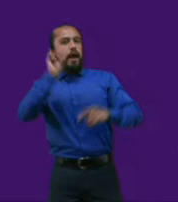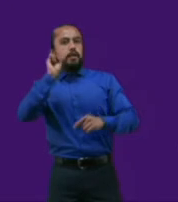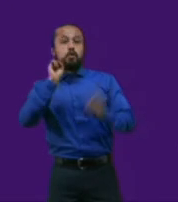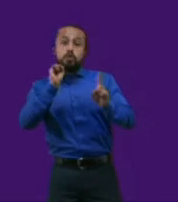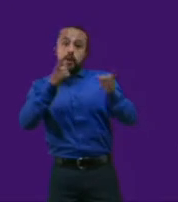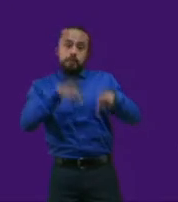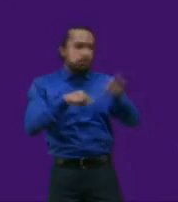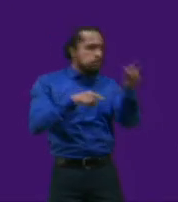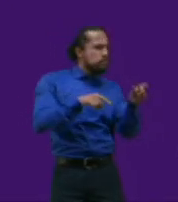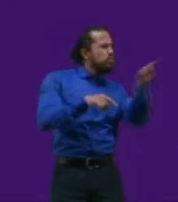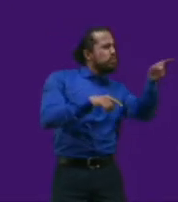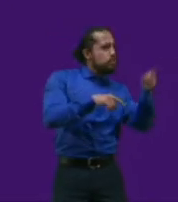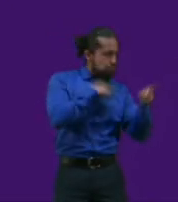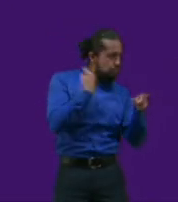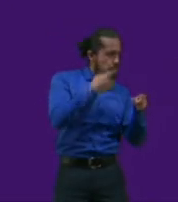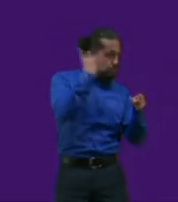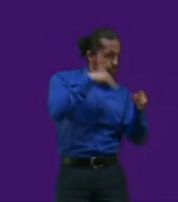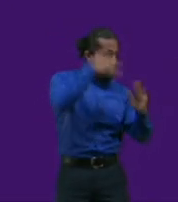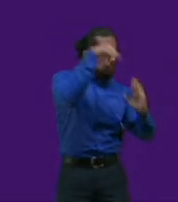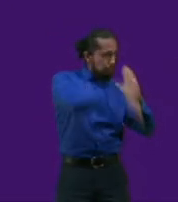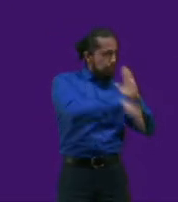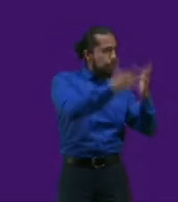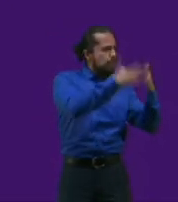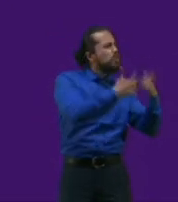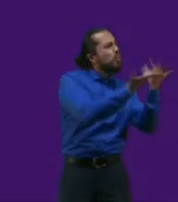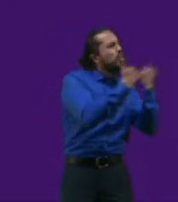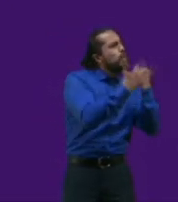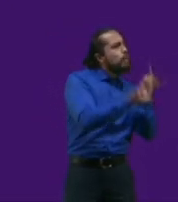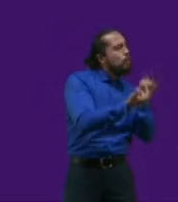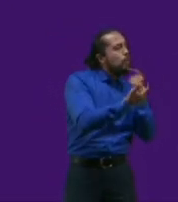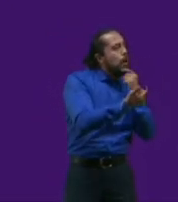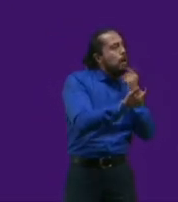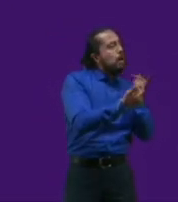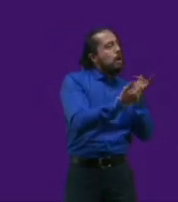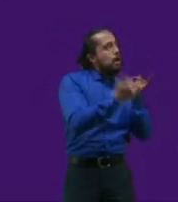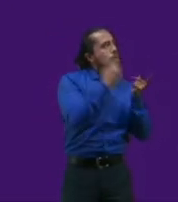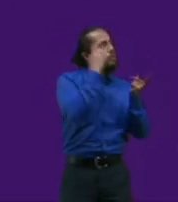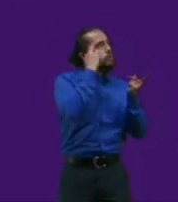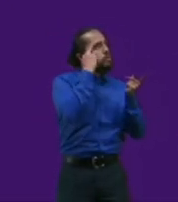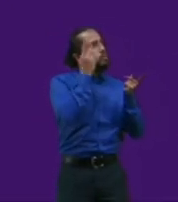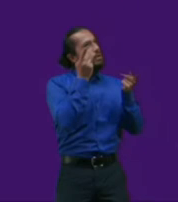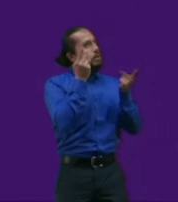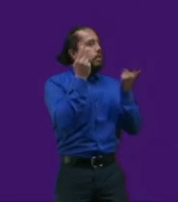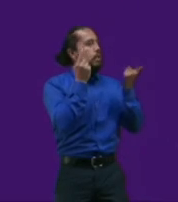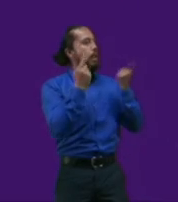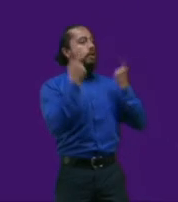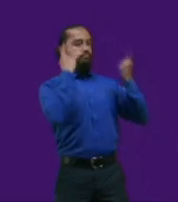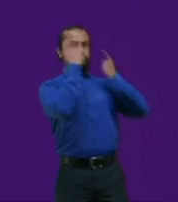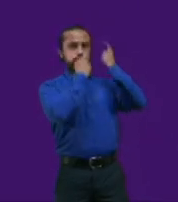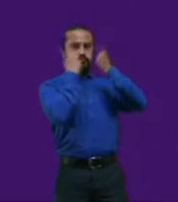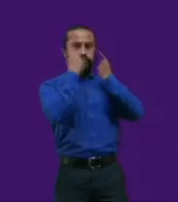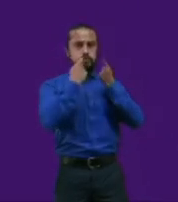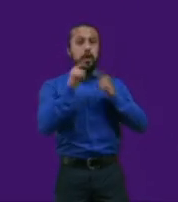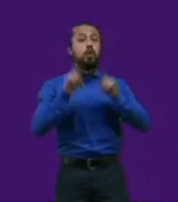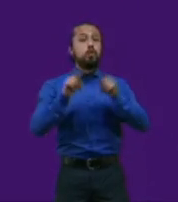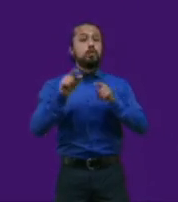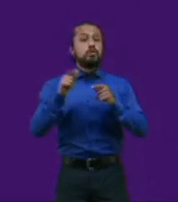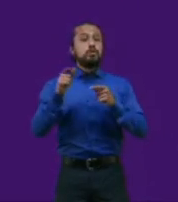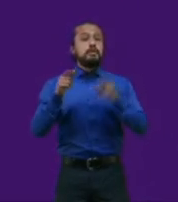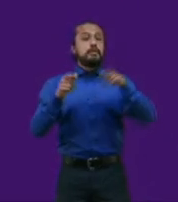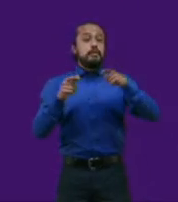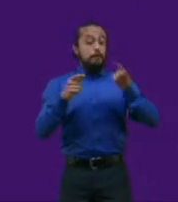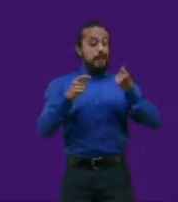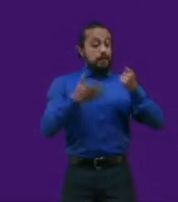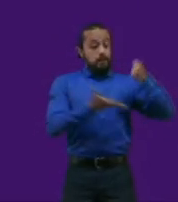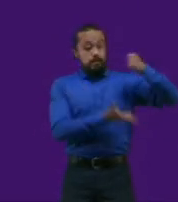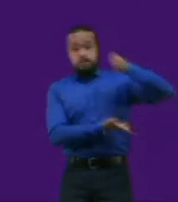fracasos ha tenido ese fondo. Por lo general, los fondos están buscando un retorno de 35X o 50X. Entonces, cuando tú te sientas